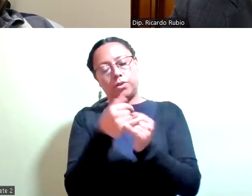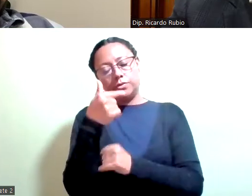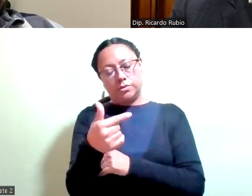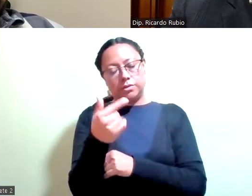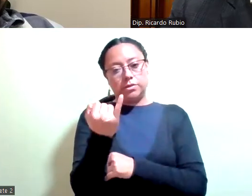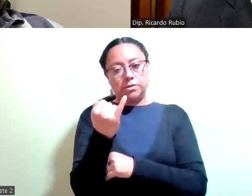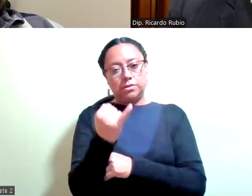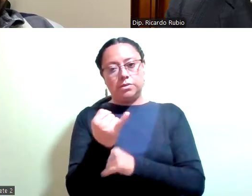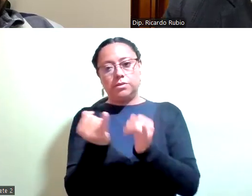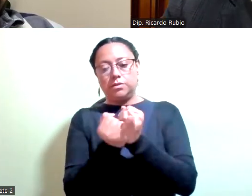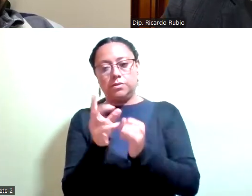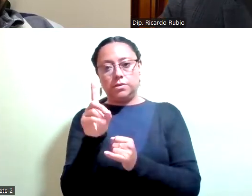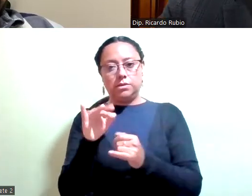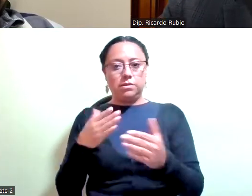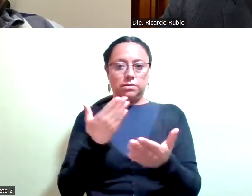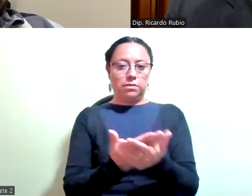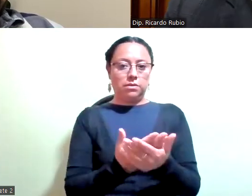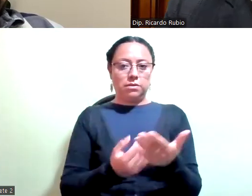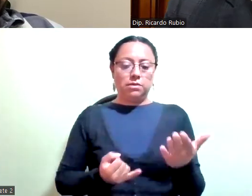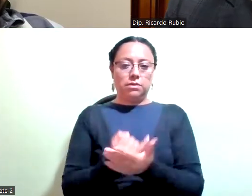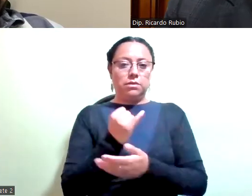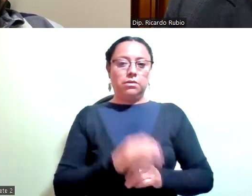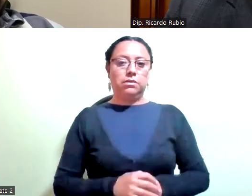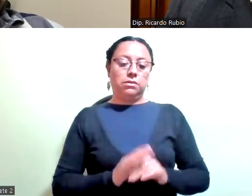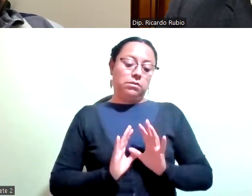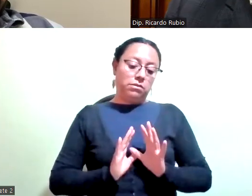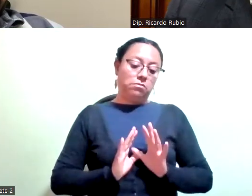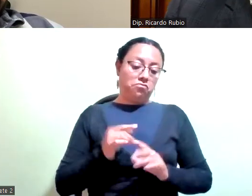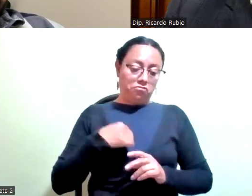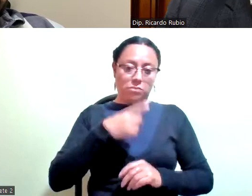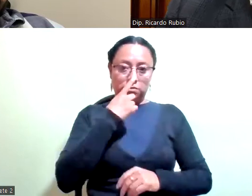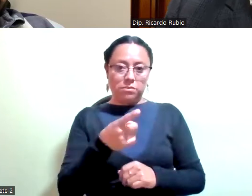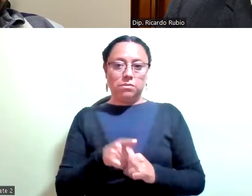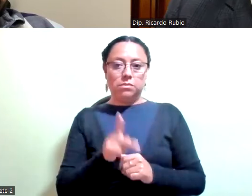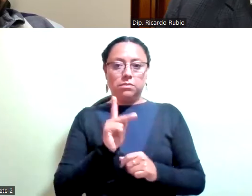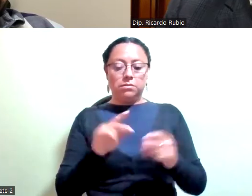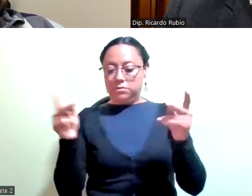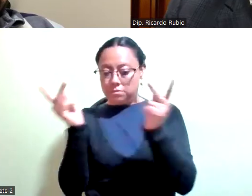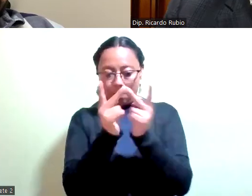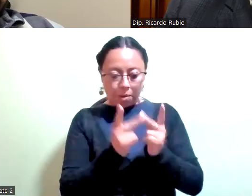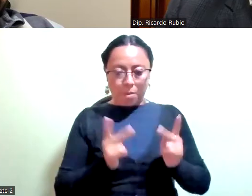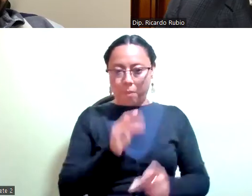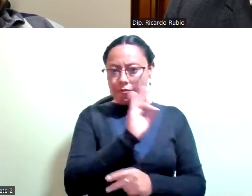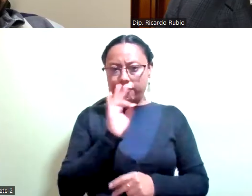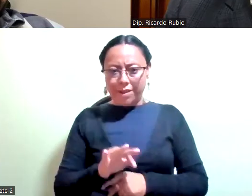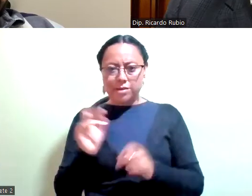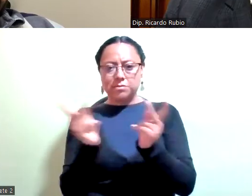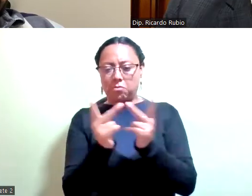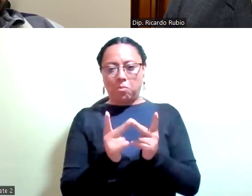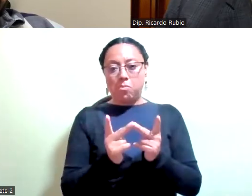aprobar. Yo se lo señalé, pero se votó sin modificar ni siquiera la fecha, que no es coincidente con la fecha con la que se está